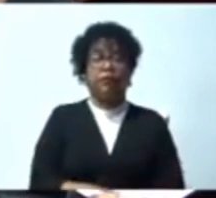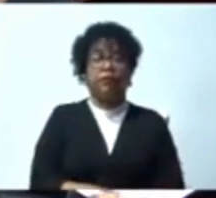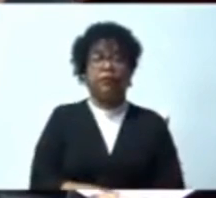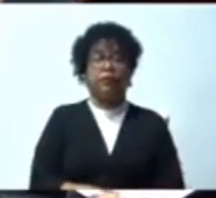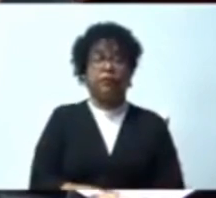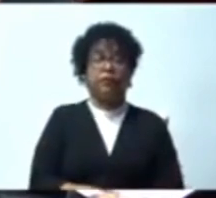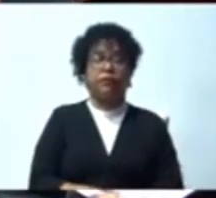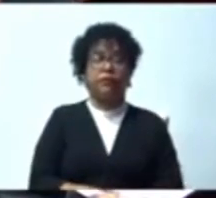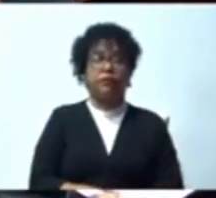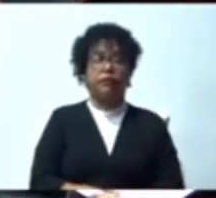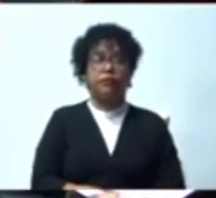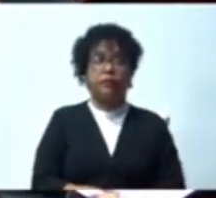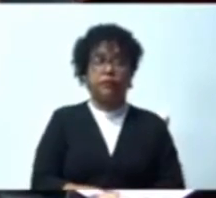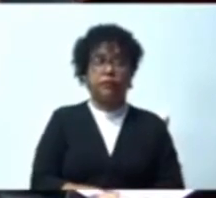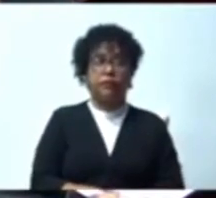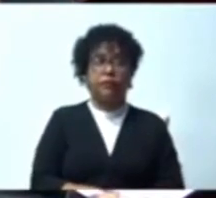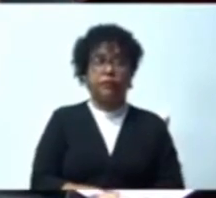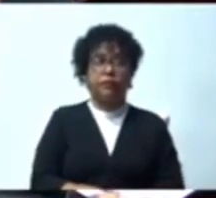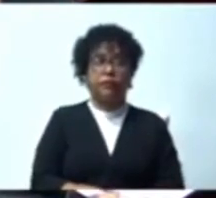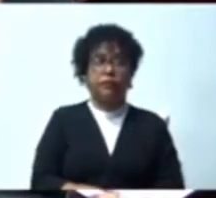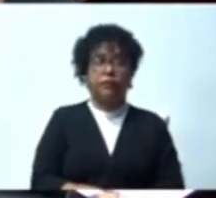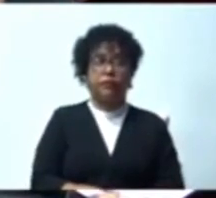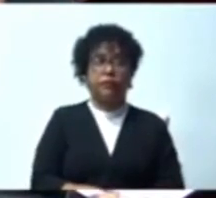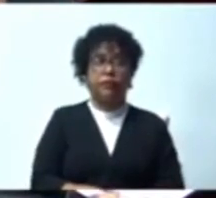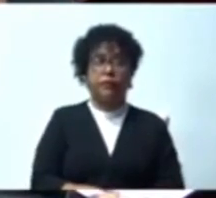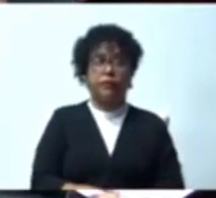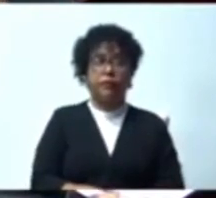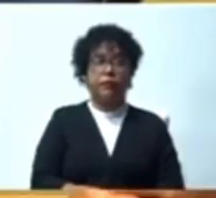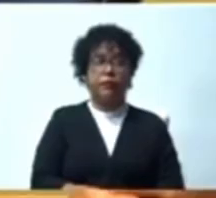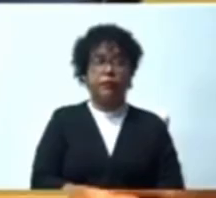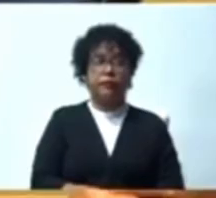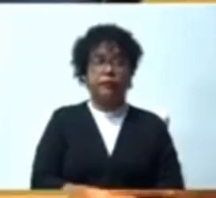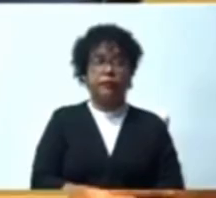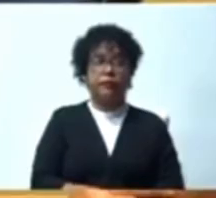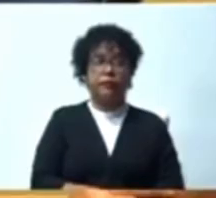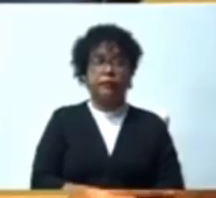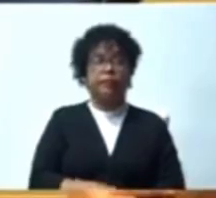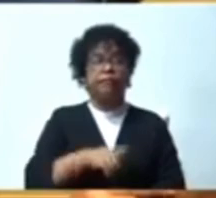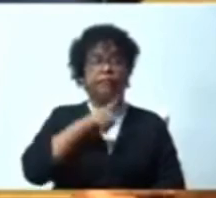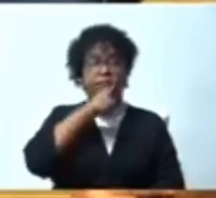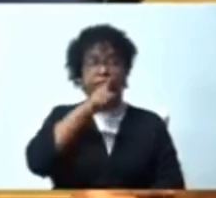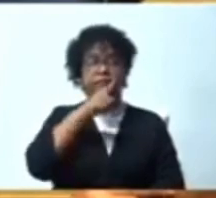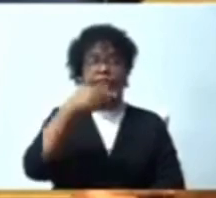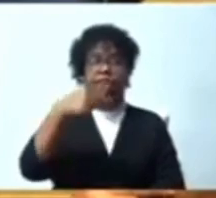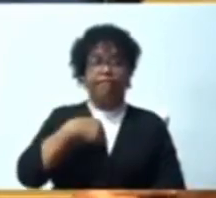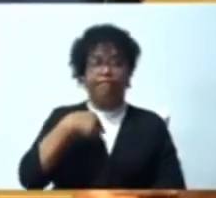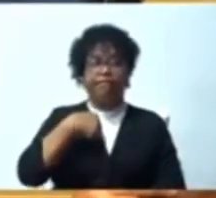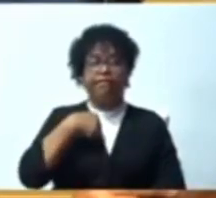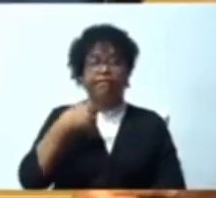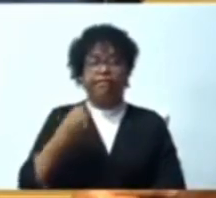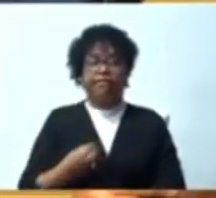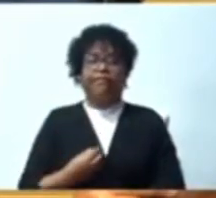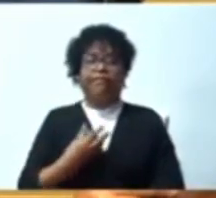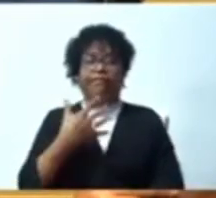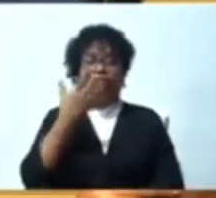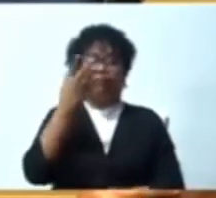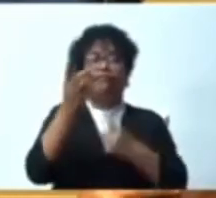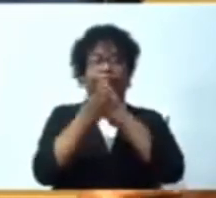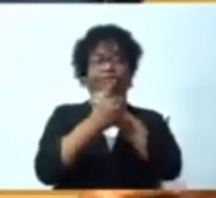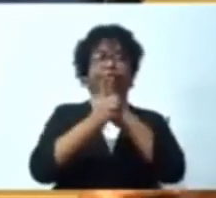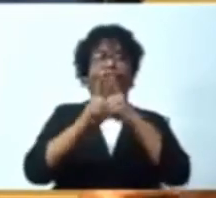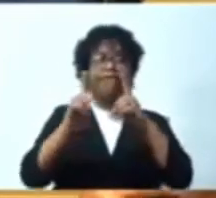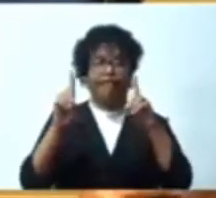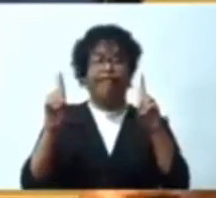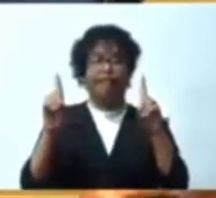de verdad que yo sigo insistiendo con el espíritu de democracia con la que nosotros manejamos este escenario